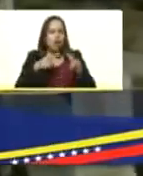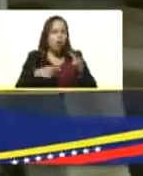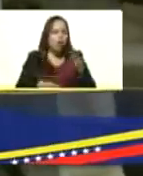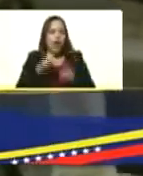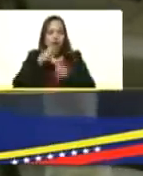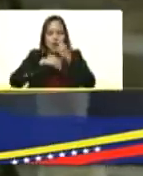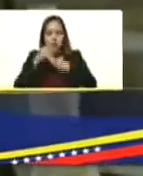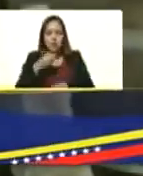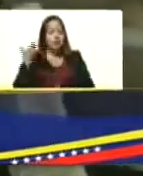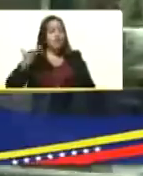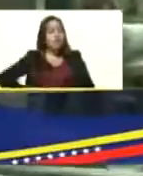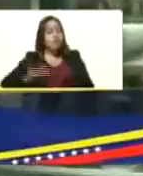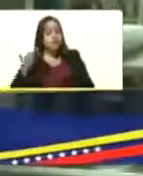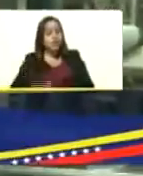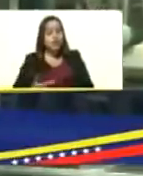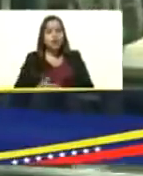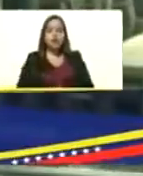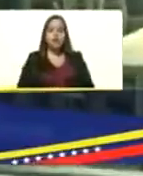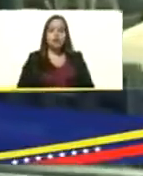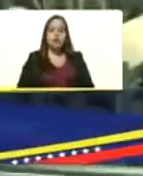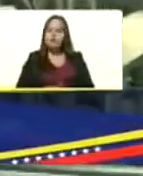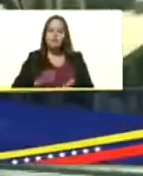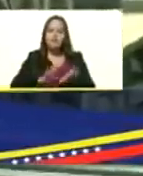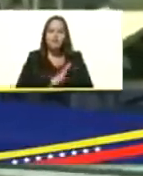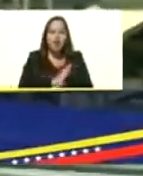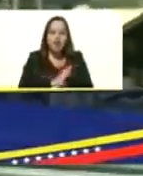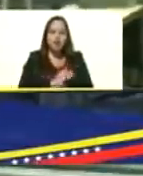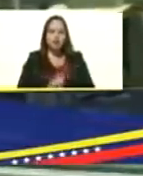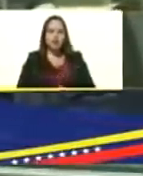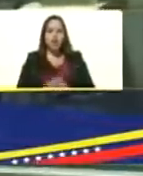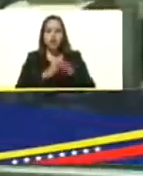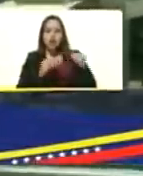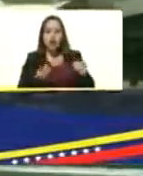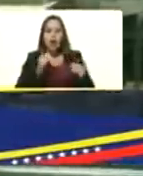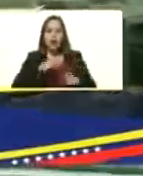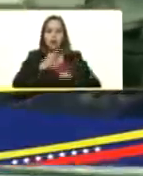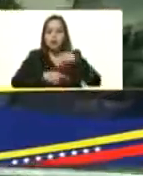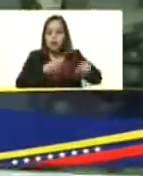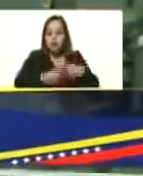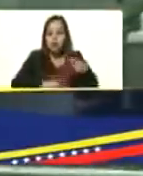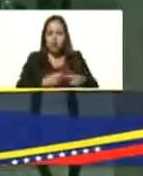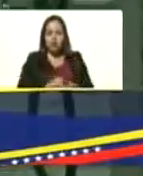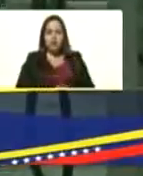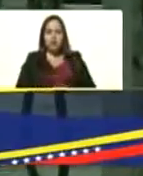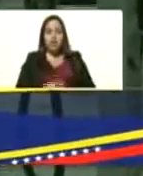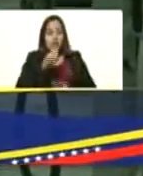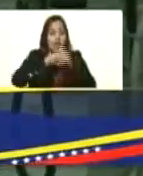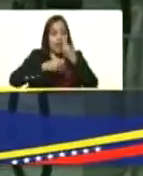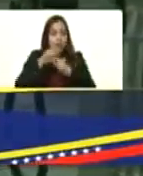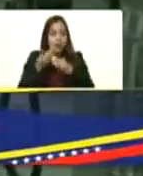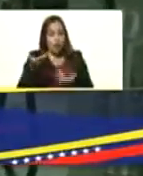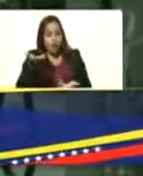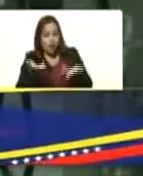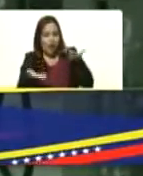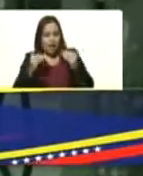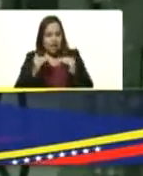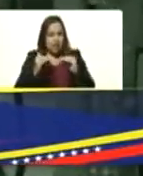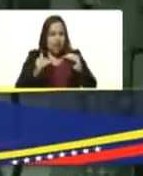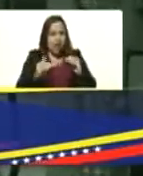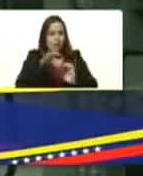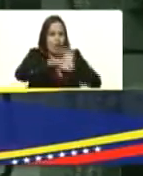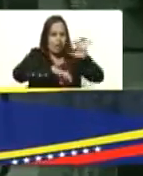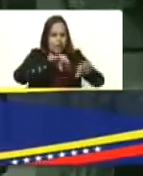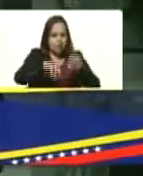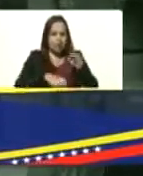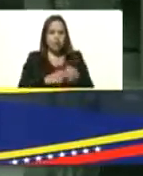supuesto es importante para todo lo que tiene que ver con el procesamiento del alimento balanceado para animales